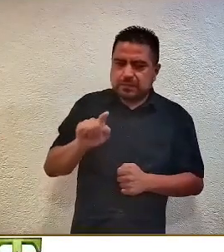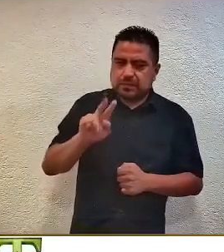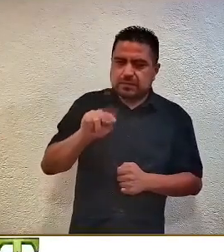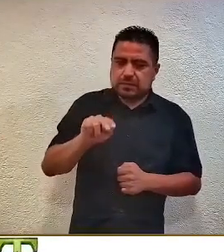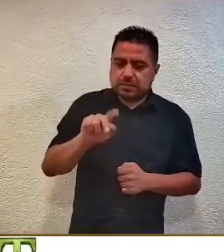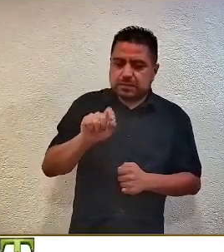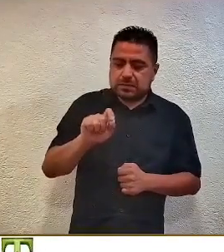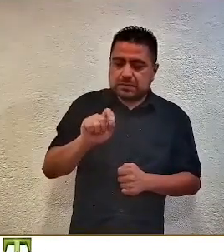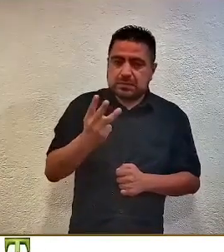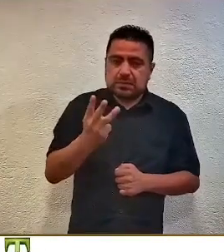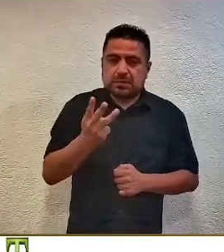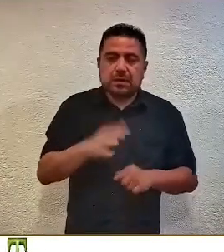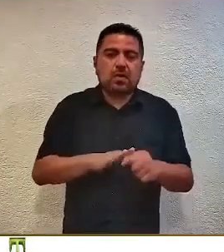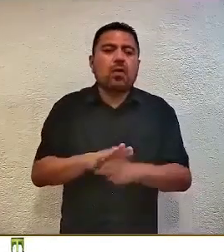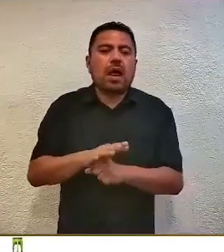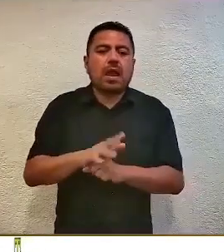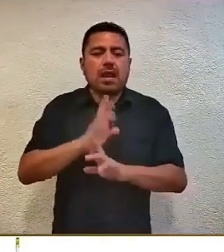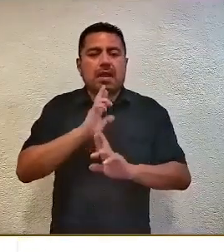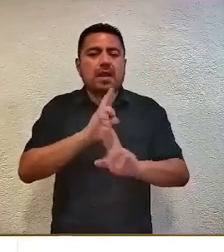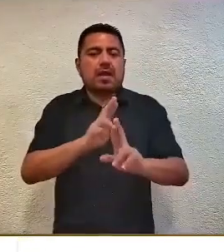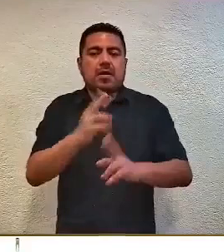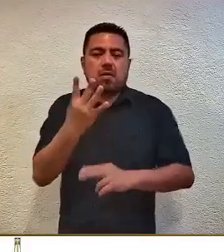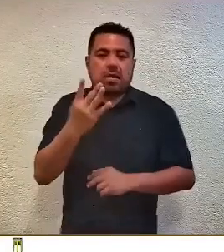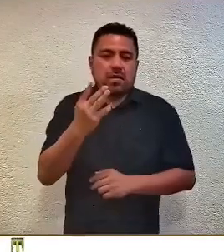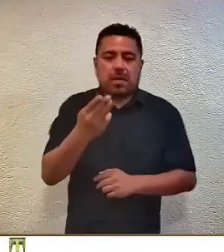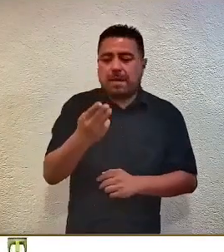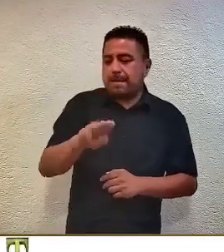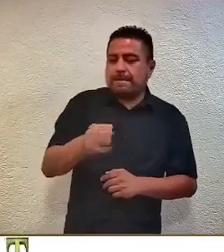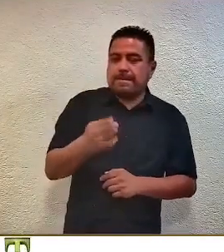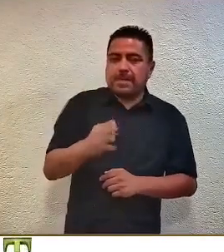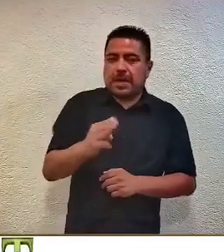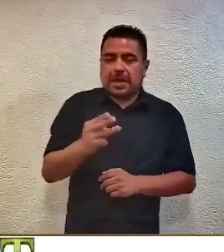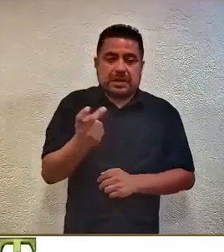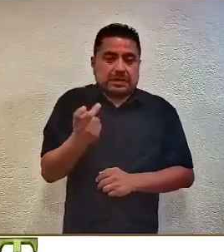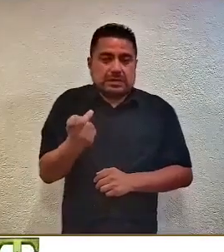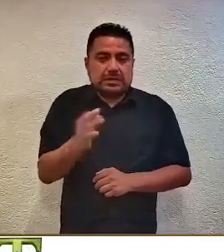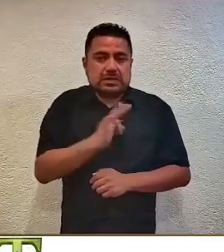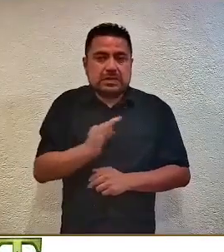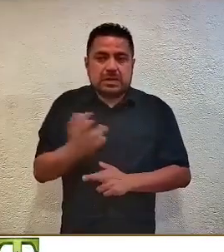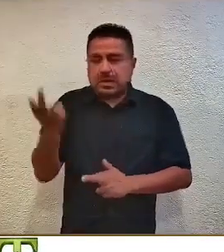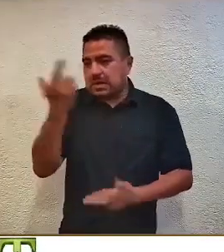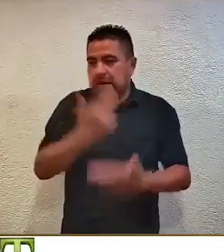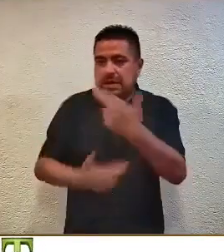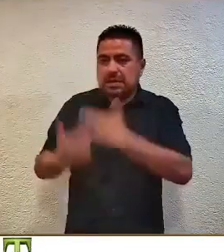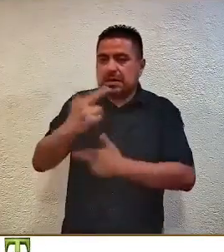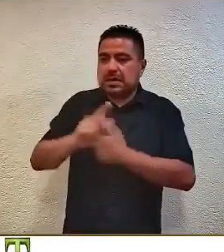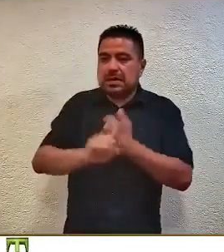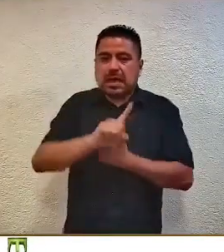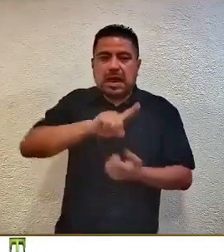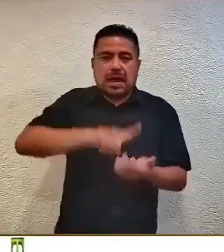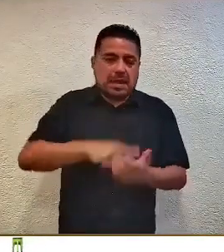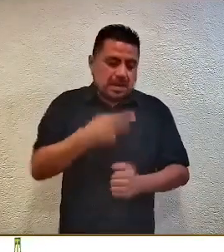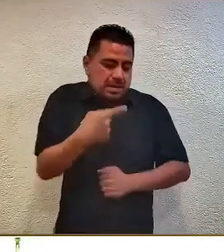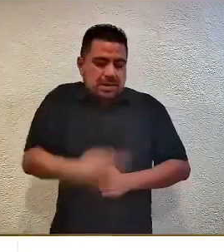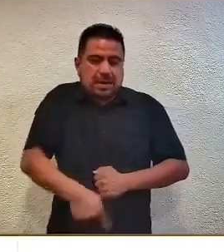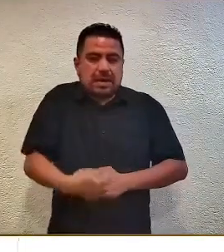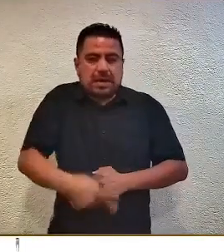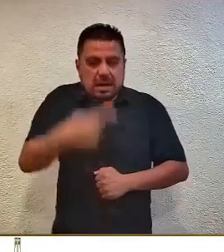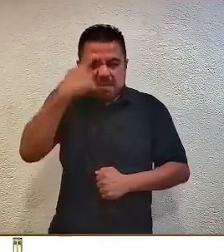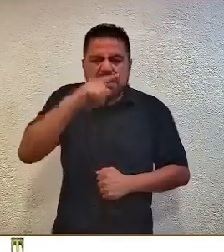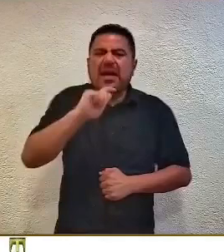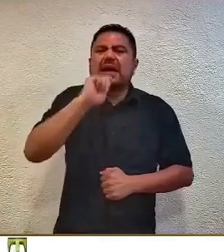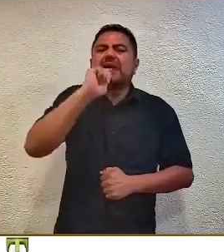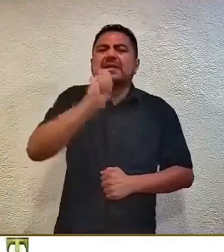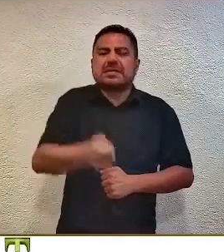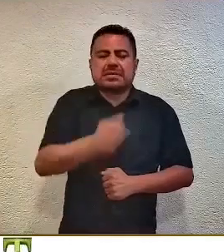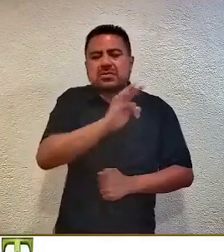SCM-JDC-63-2023, el cual fue resuelto el 4 de mayo en el sentido de revocar la resolución de este tribunal para efecto de